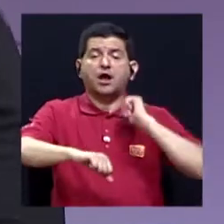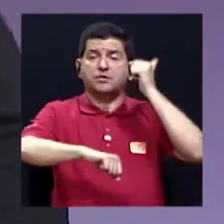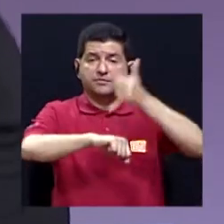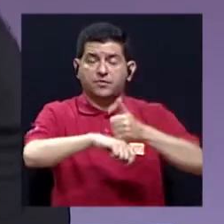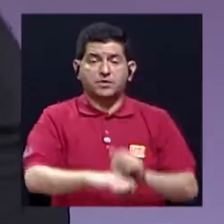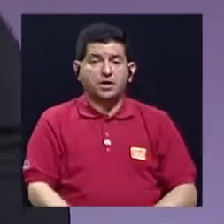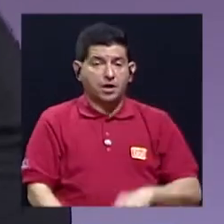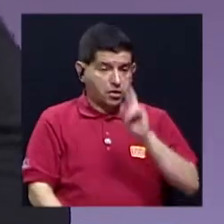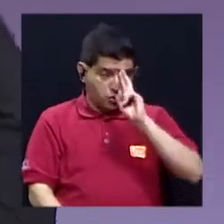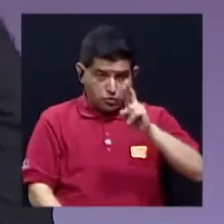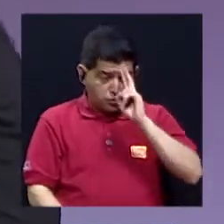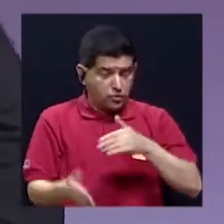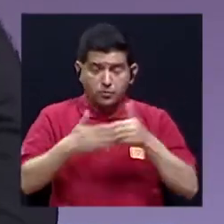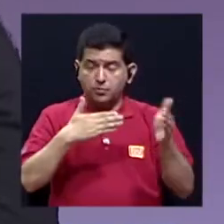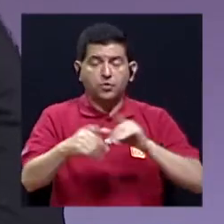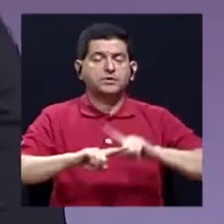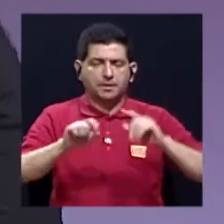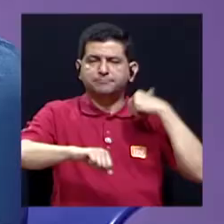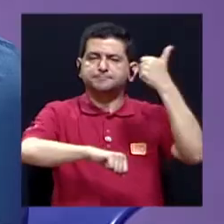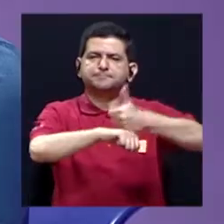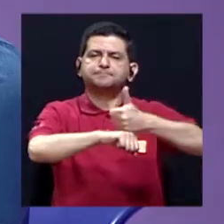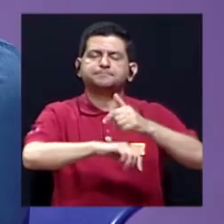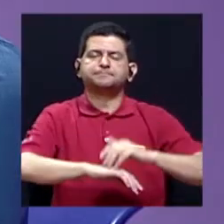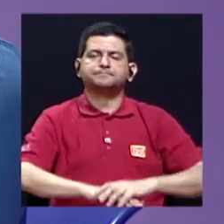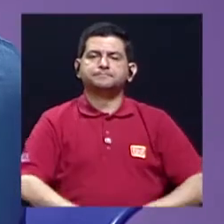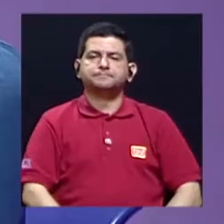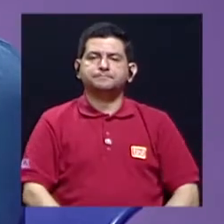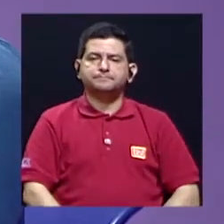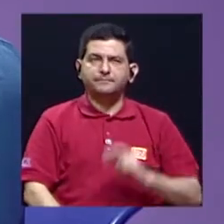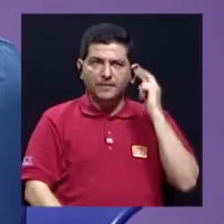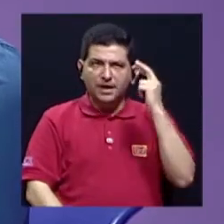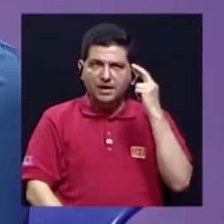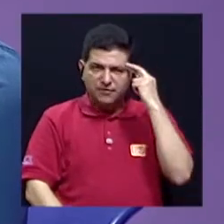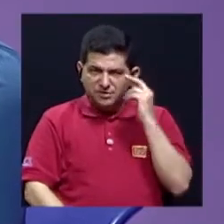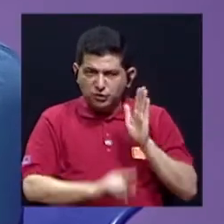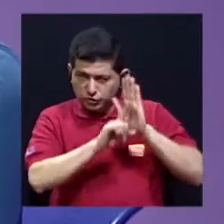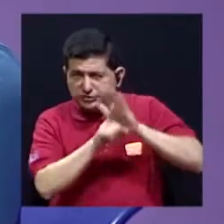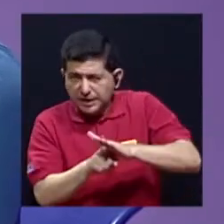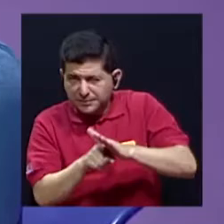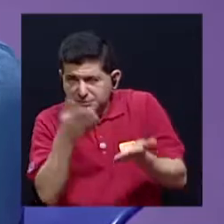aunque no se la reconozcan, pero la hace. ¿Será por eso que están acosadas?